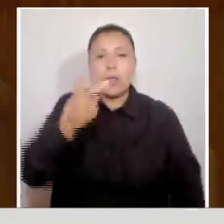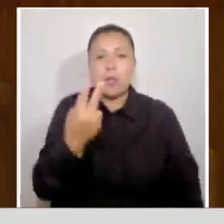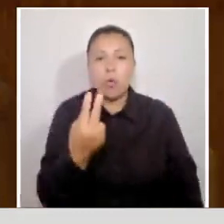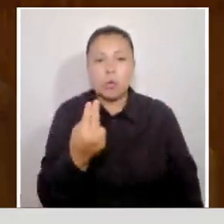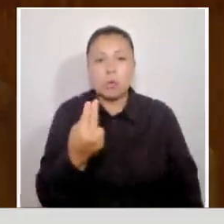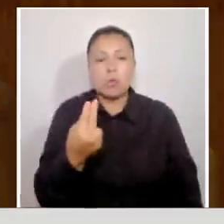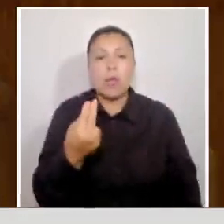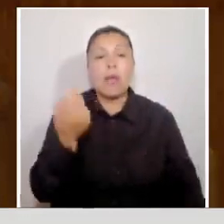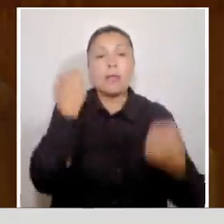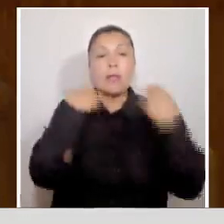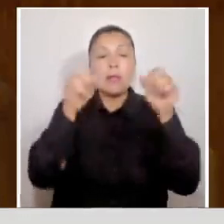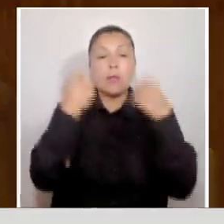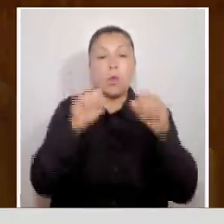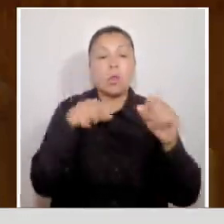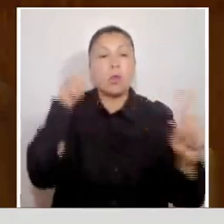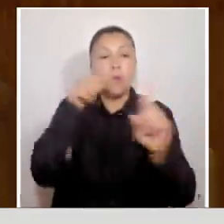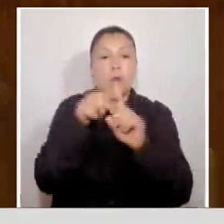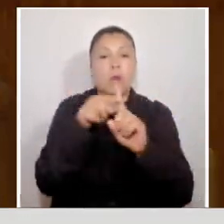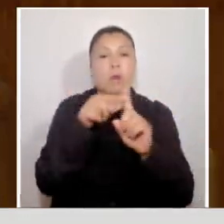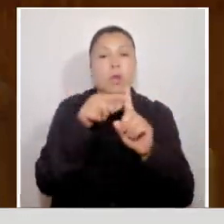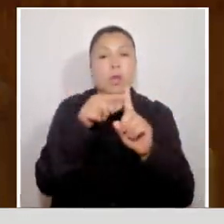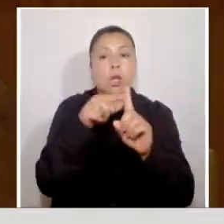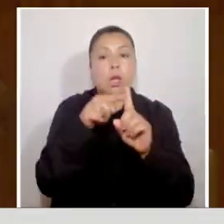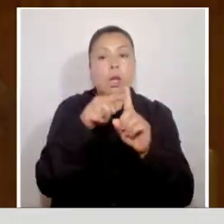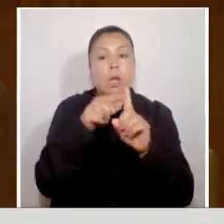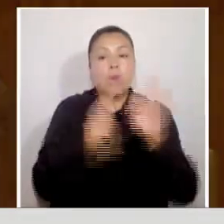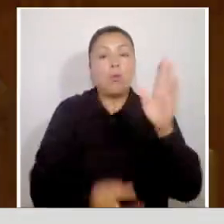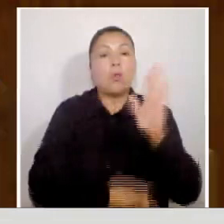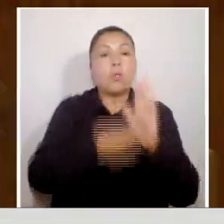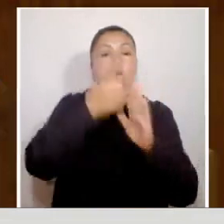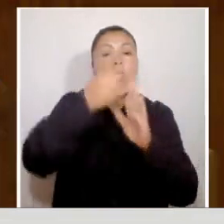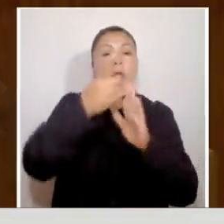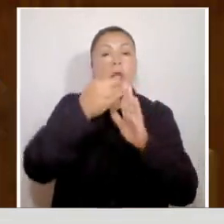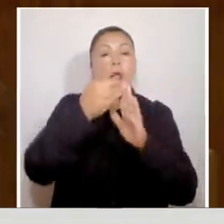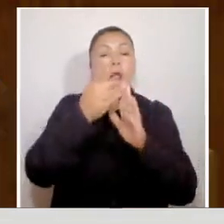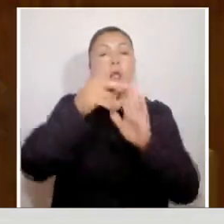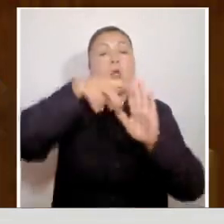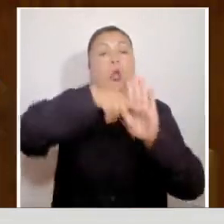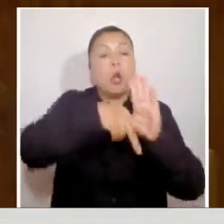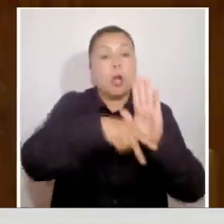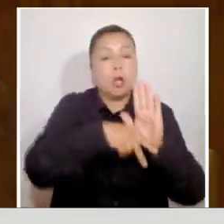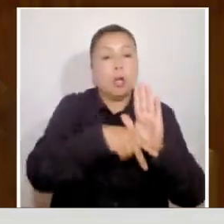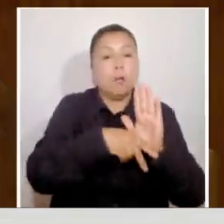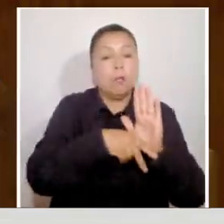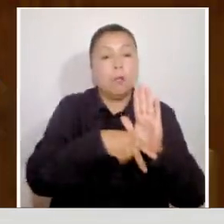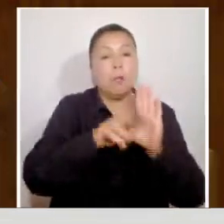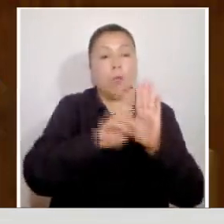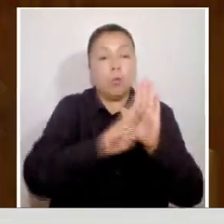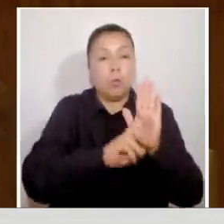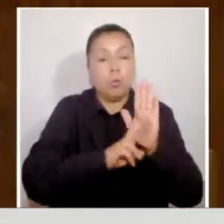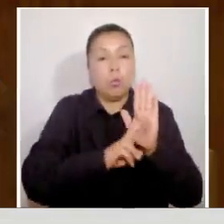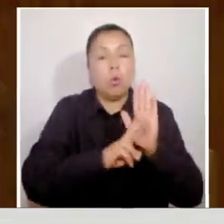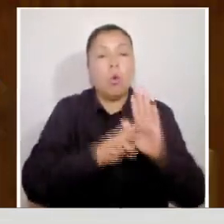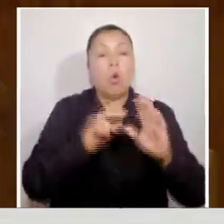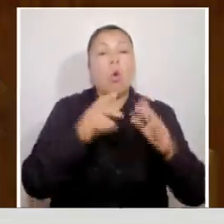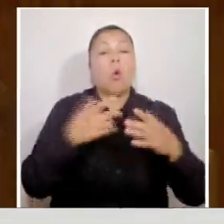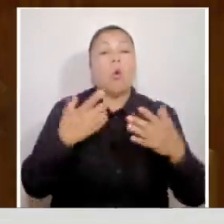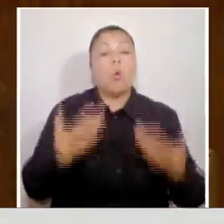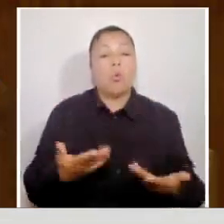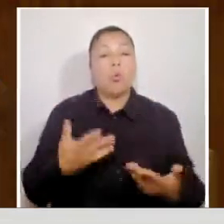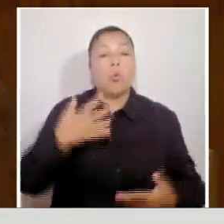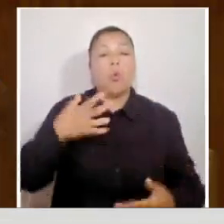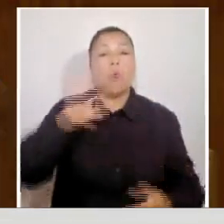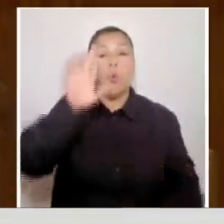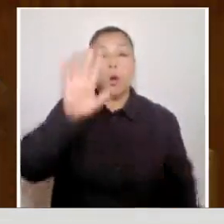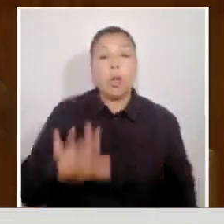deporte con el objeto de que ellos se desarrollen de acuerdo con la reglamentación que se les dé un carácter estrictamente deportivo